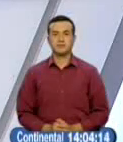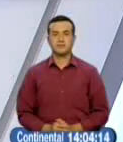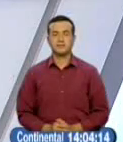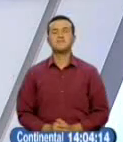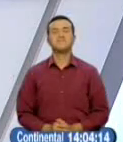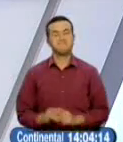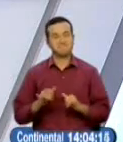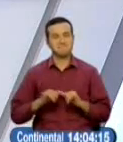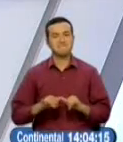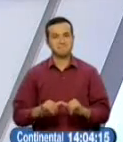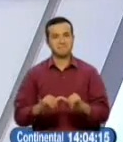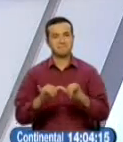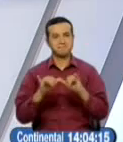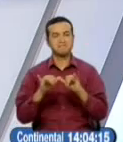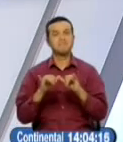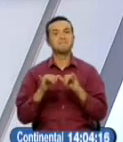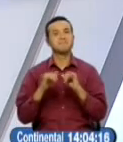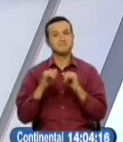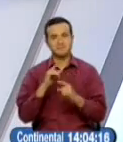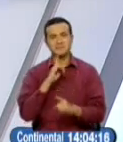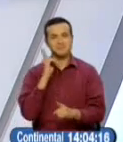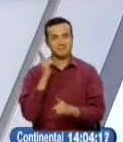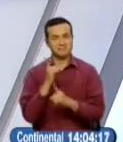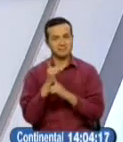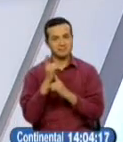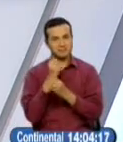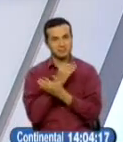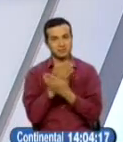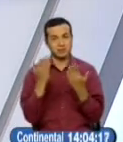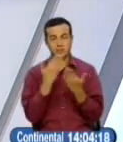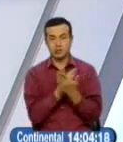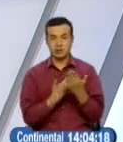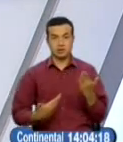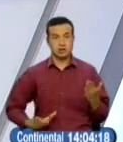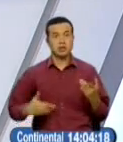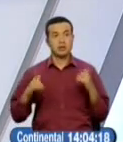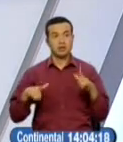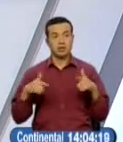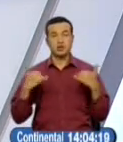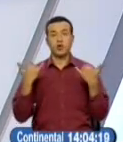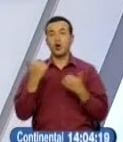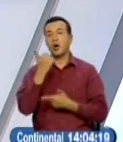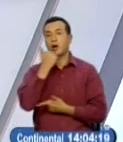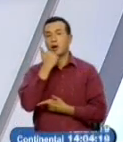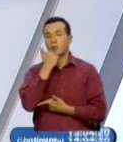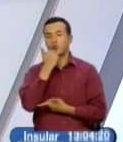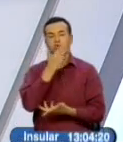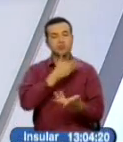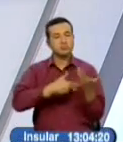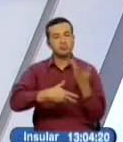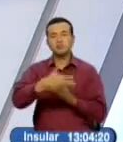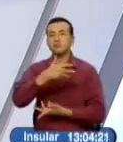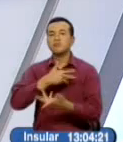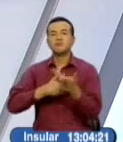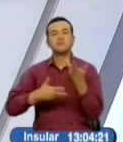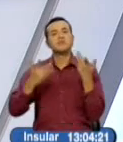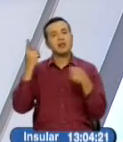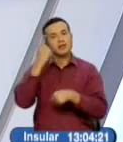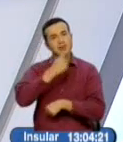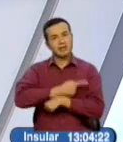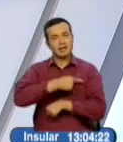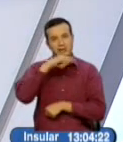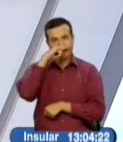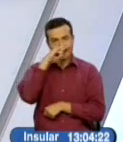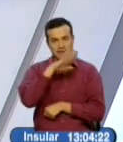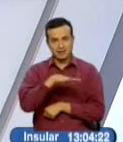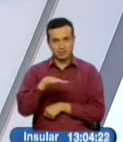Bien, continuamos, amigos televidentes, y como les habíamos anunciado, el presidente Lenín Moreno mantiene un almuerzo de confraternidad por el Día de la